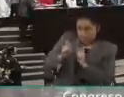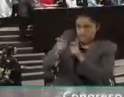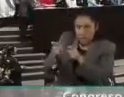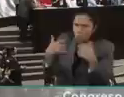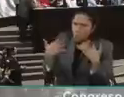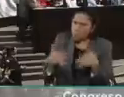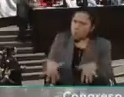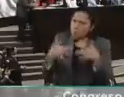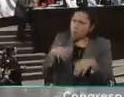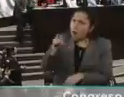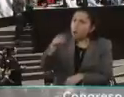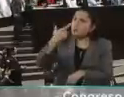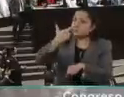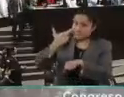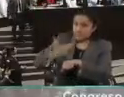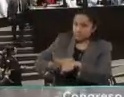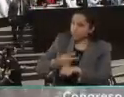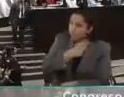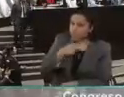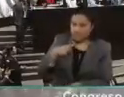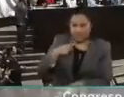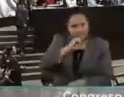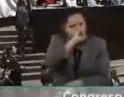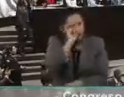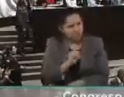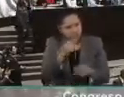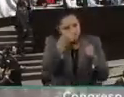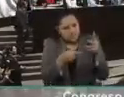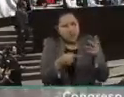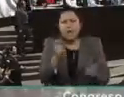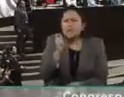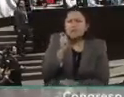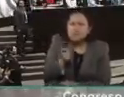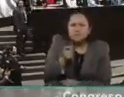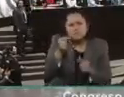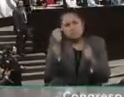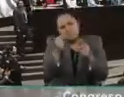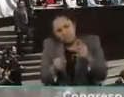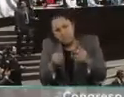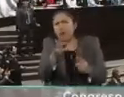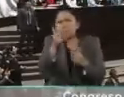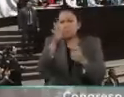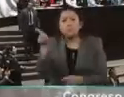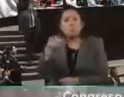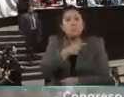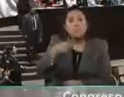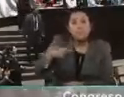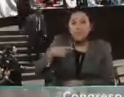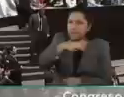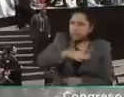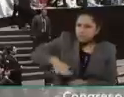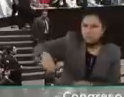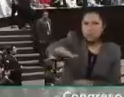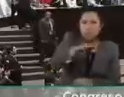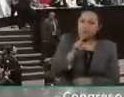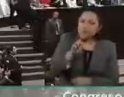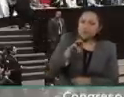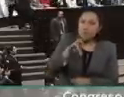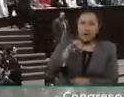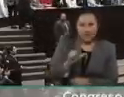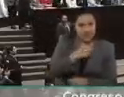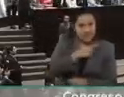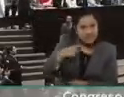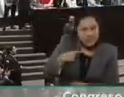insalvables. Una de ellas es actuar con profunda vocación democrática. Y en la democracia se tienen que escuchar todas las voces,